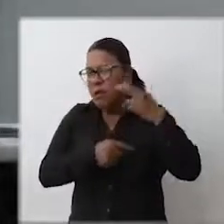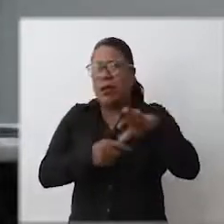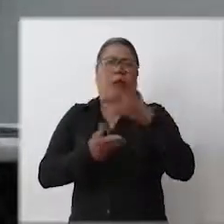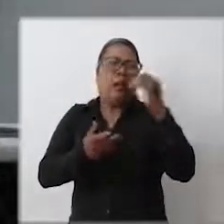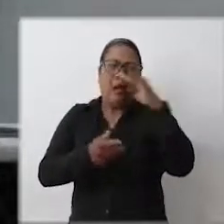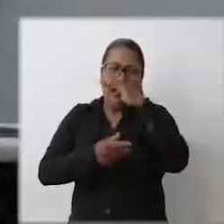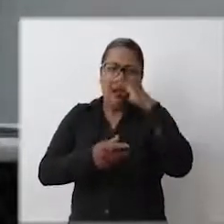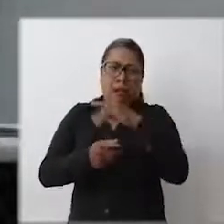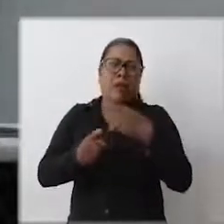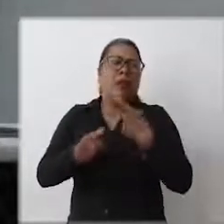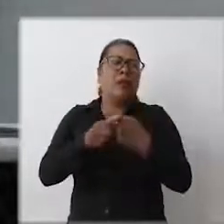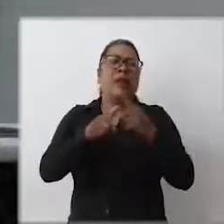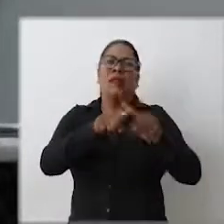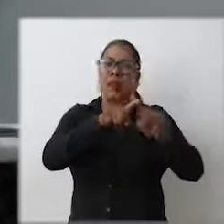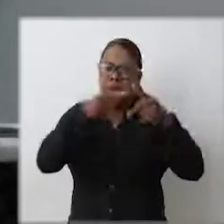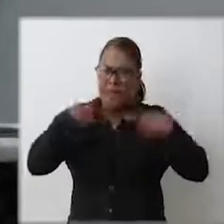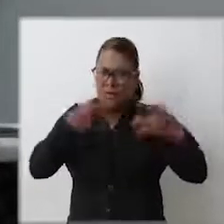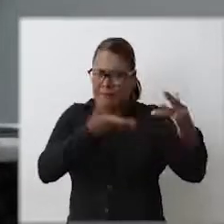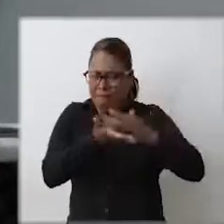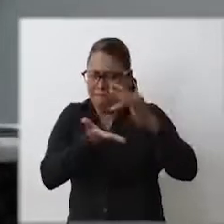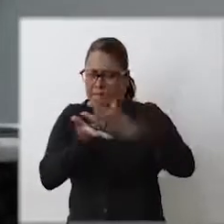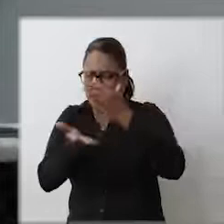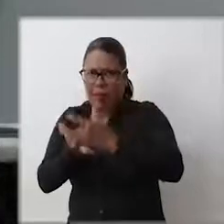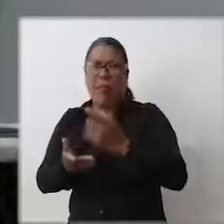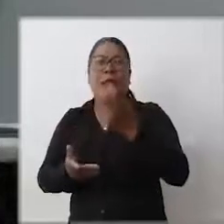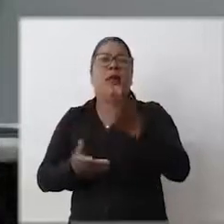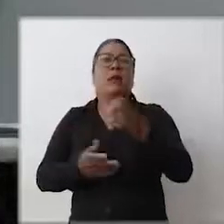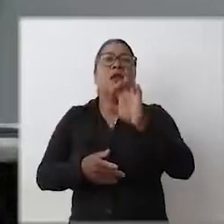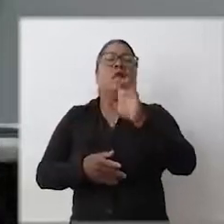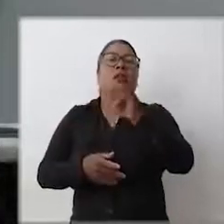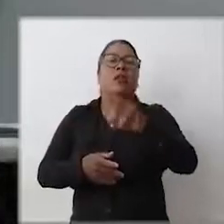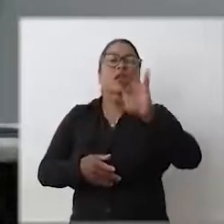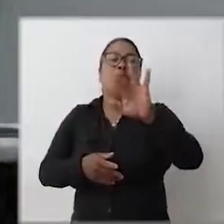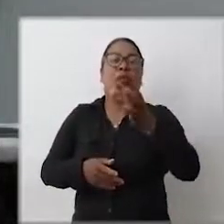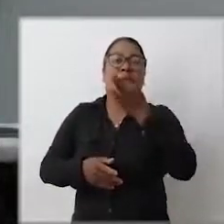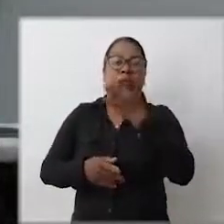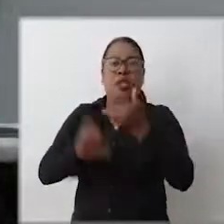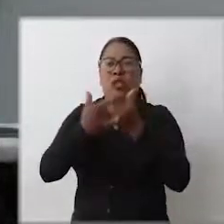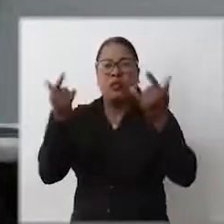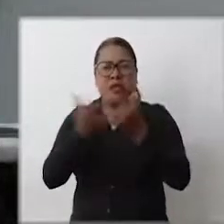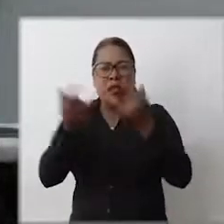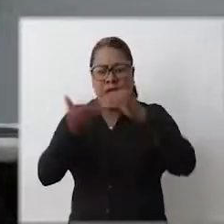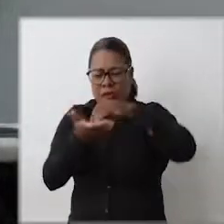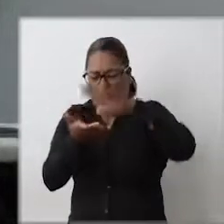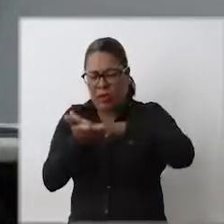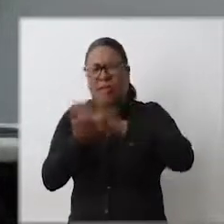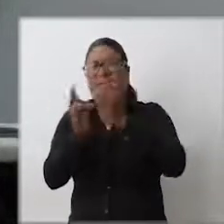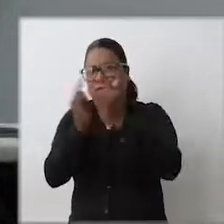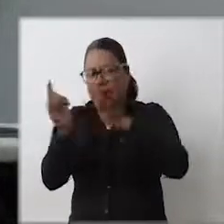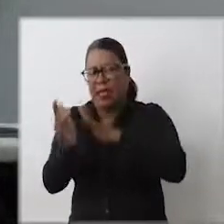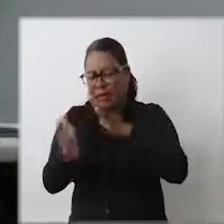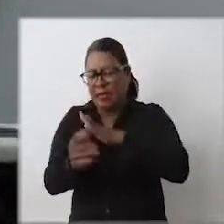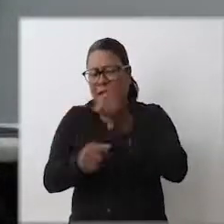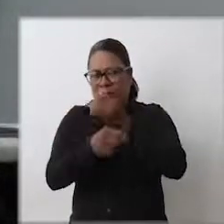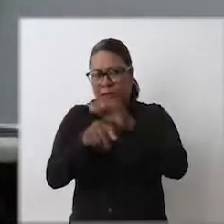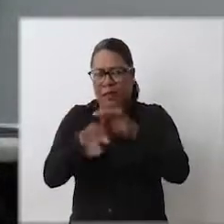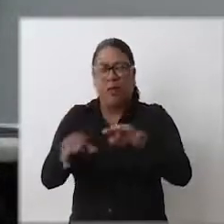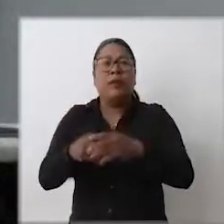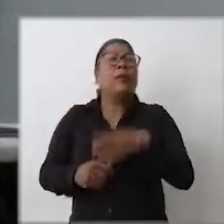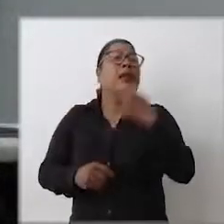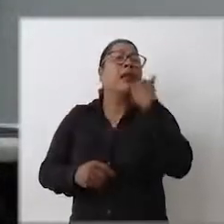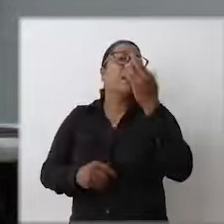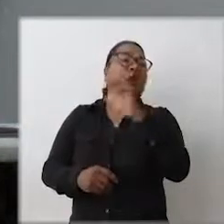60 audios, 13 expertos autores de texto, 6 recorridos con el INAH,